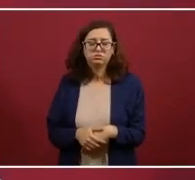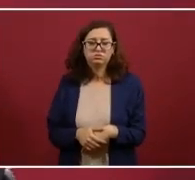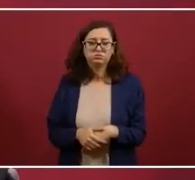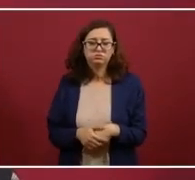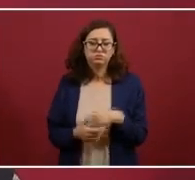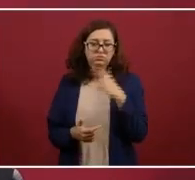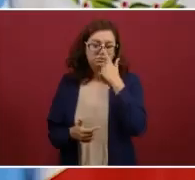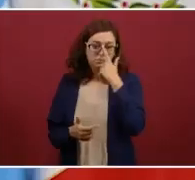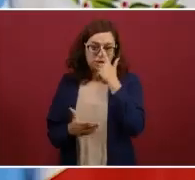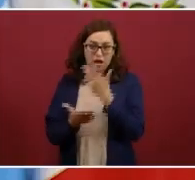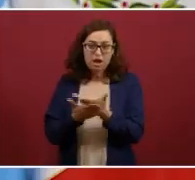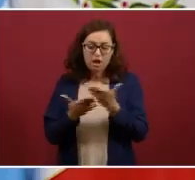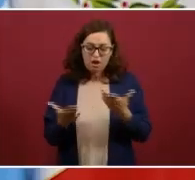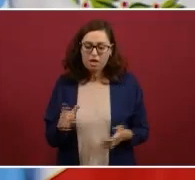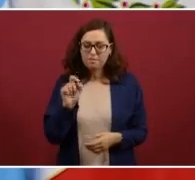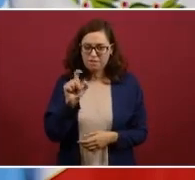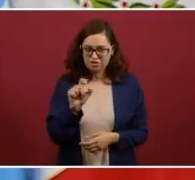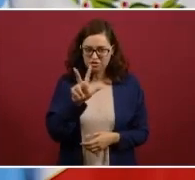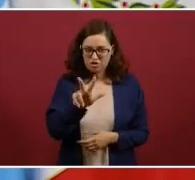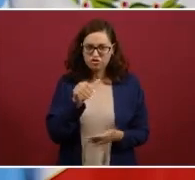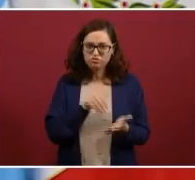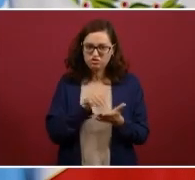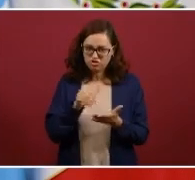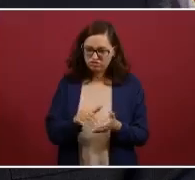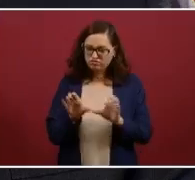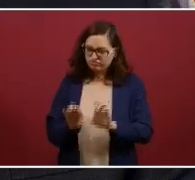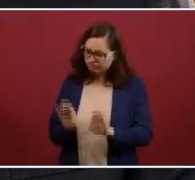Y se les van a entregar los 28 millones.